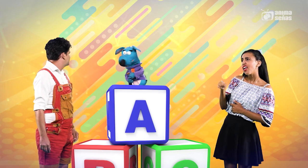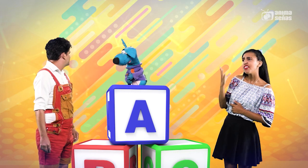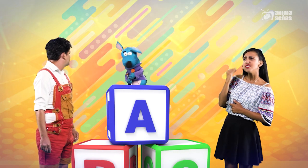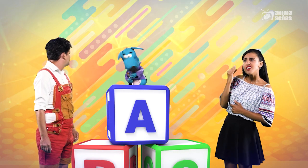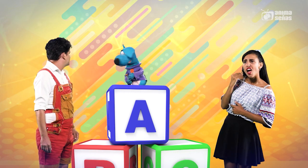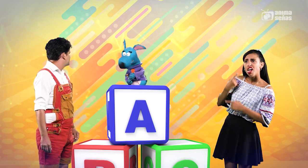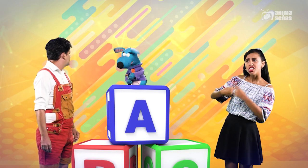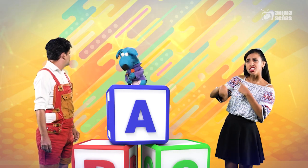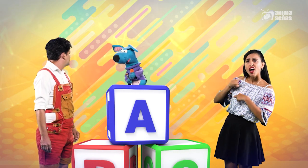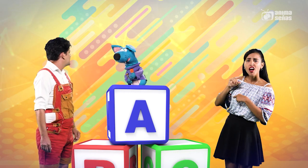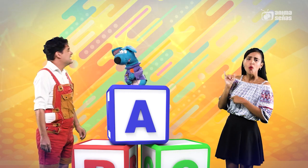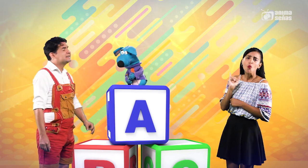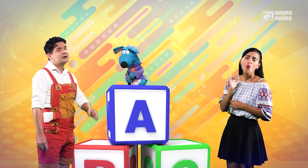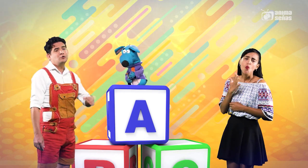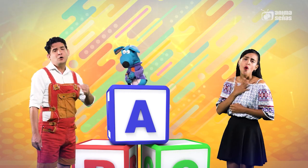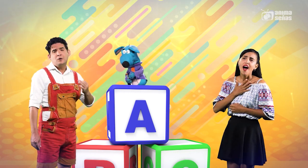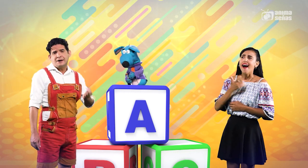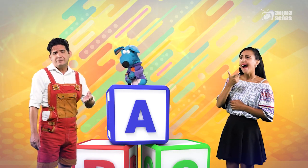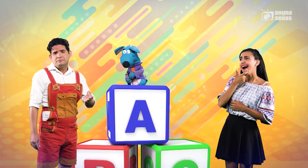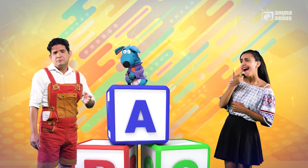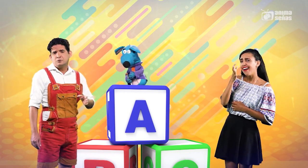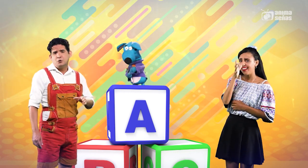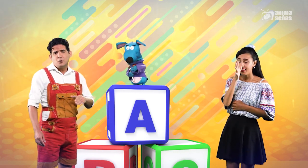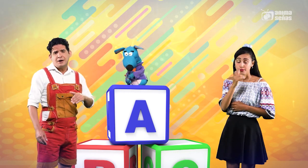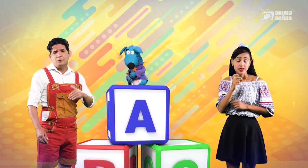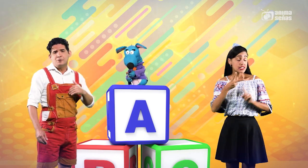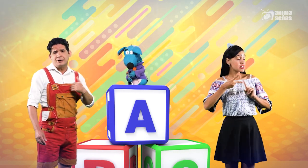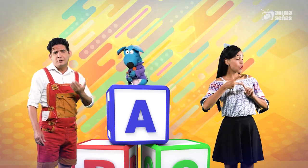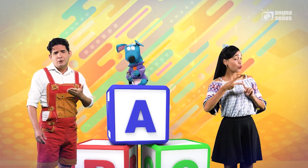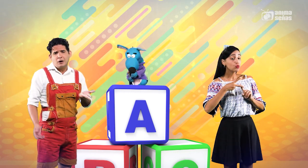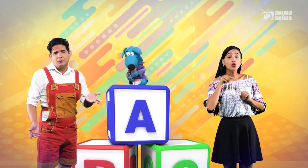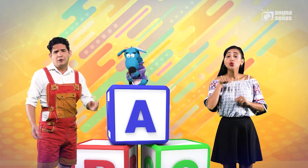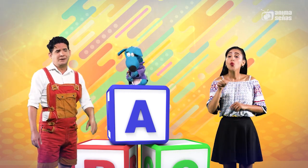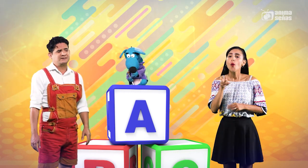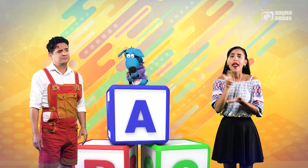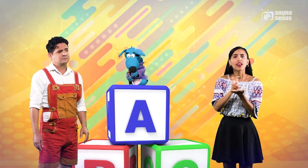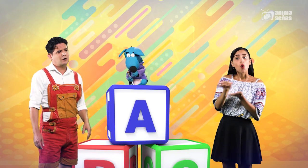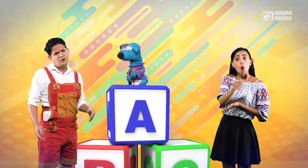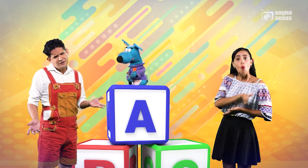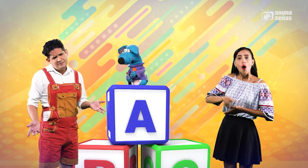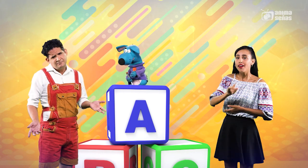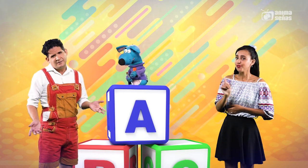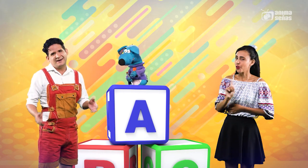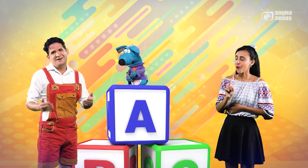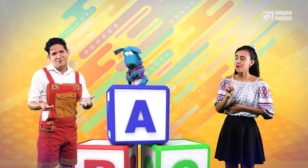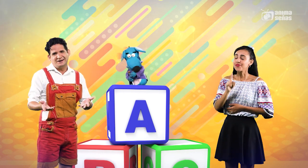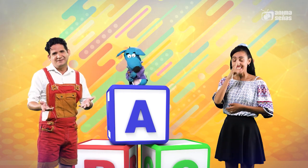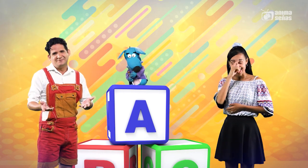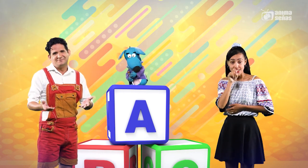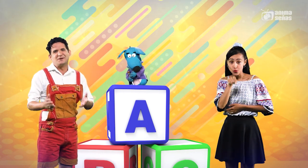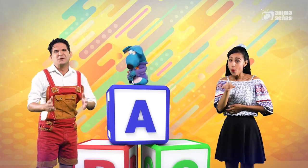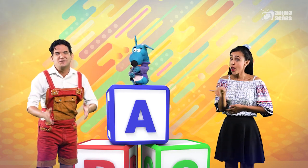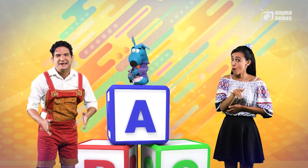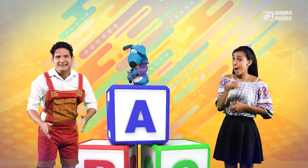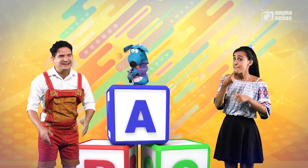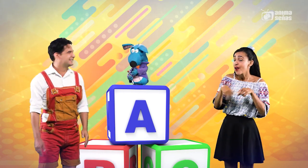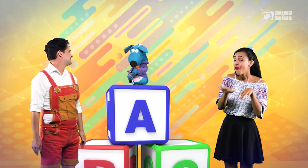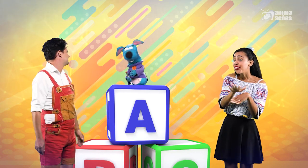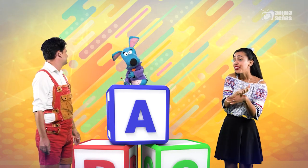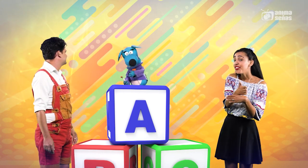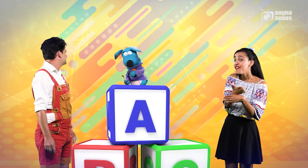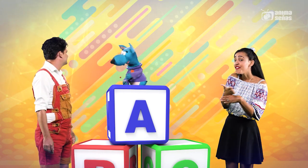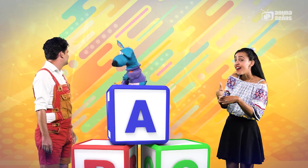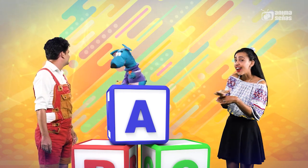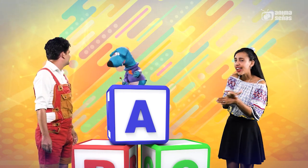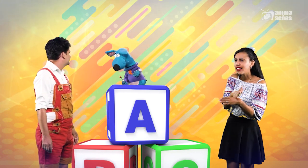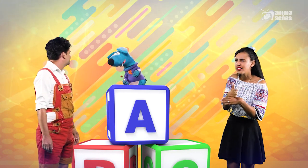Se ríen de todo. Y en segundo lugar, tú no eres un ratón igual a los demás. ¿O sí? Eres igual, pero diferente. ¿Qué